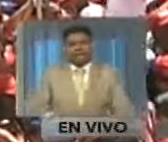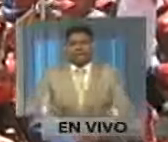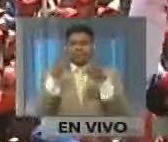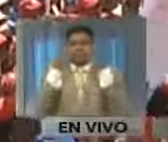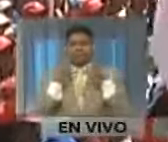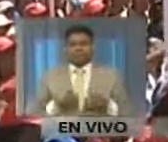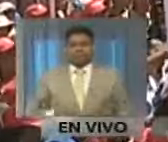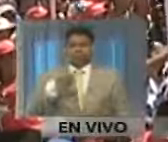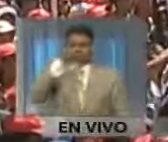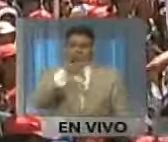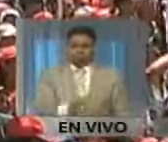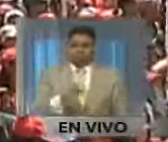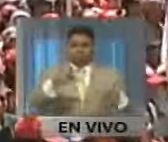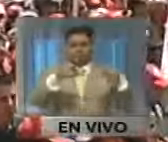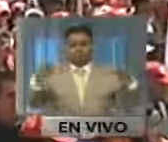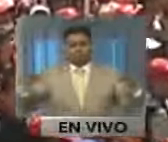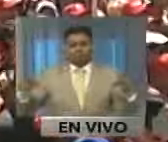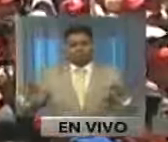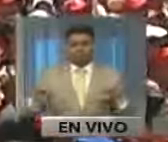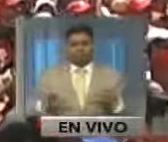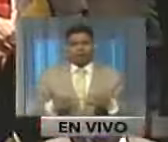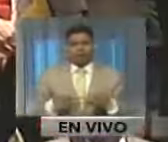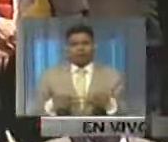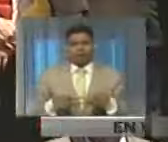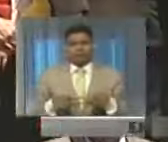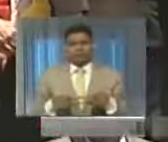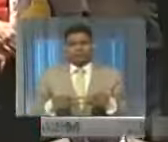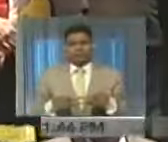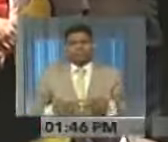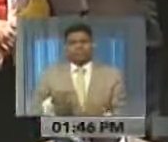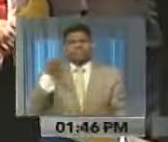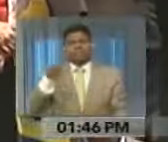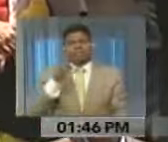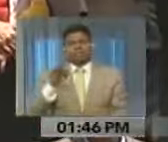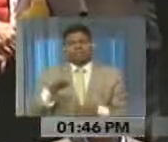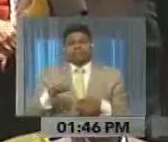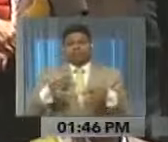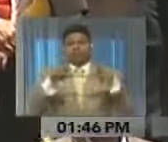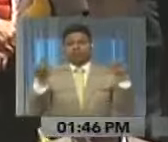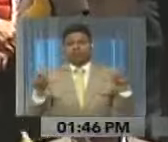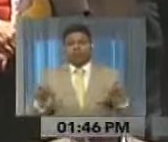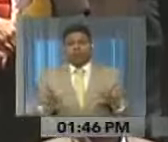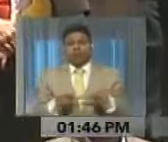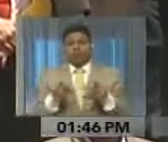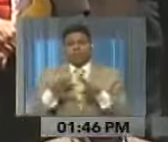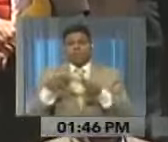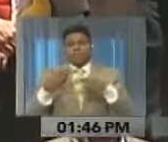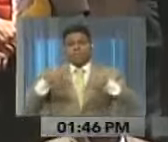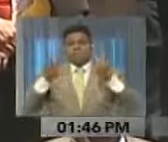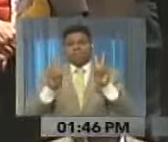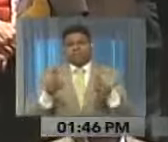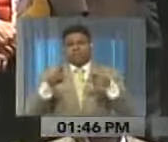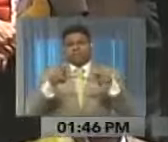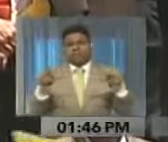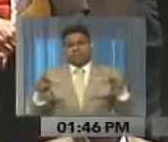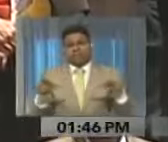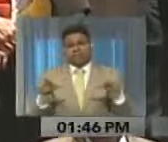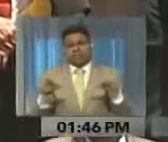estos espacios para que sigan siendo espacios de paz, espacios de lucha,